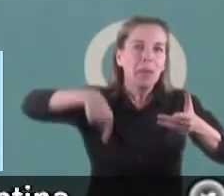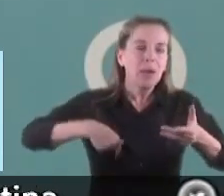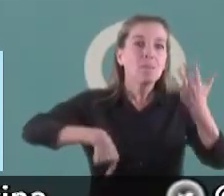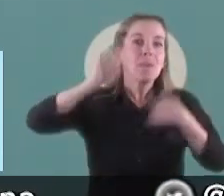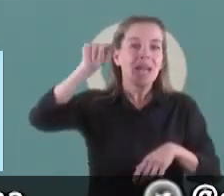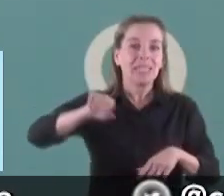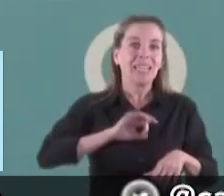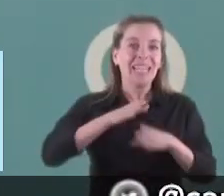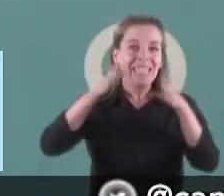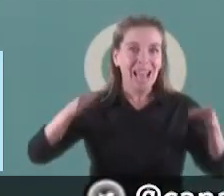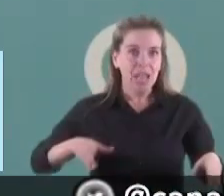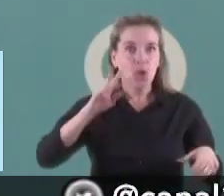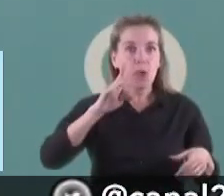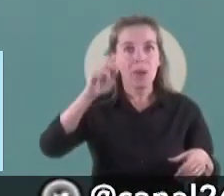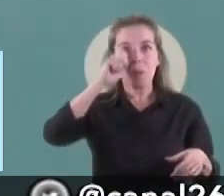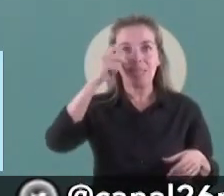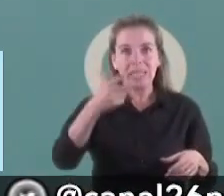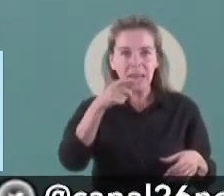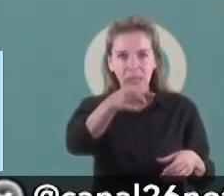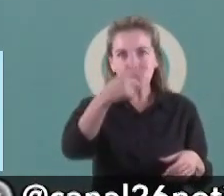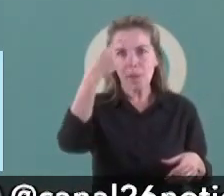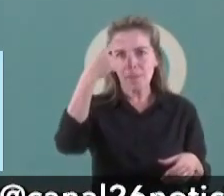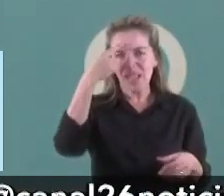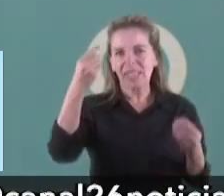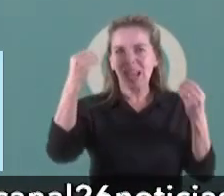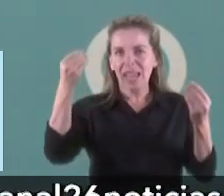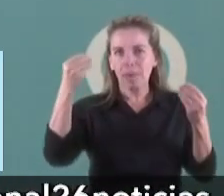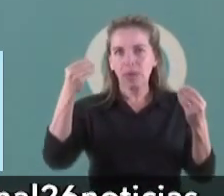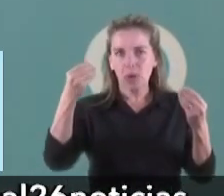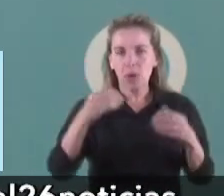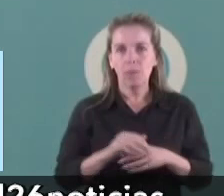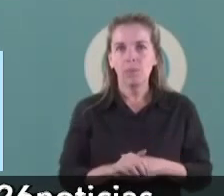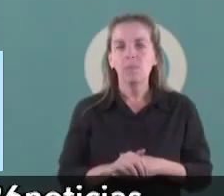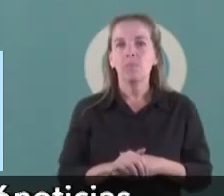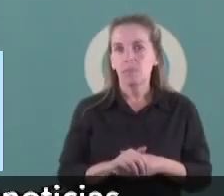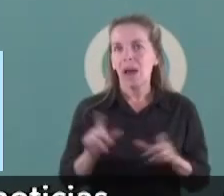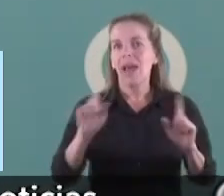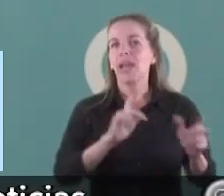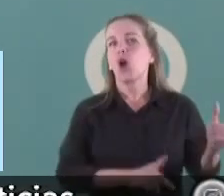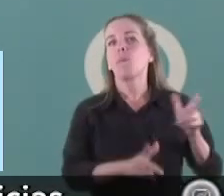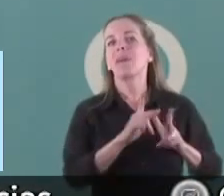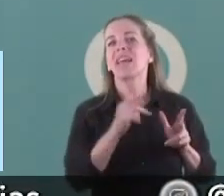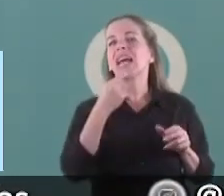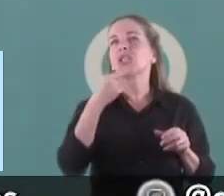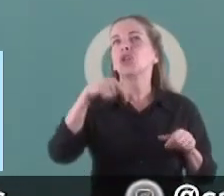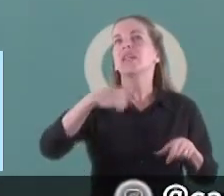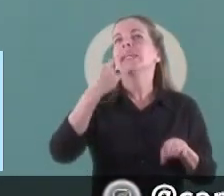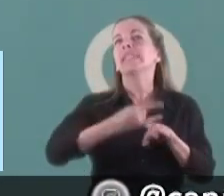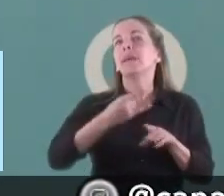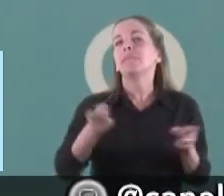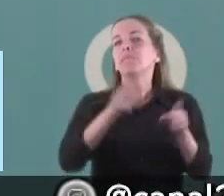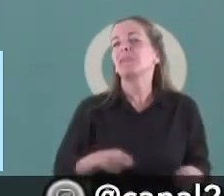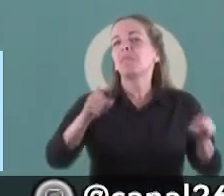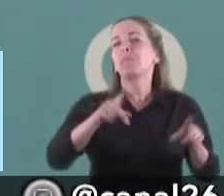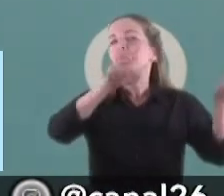cuando usted visualiza lo que sucedió para que no me digan que digo lo de la pandemia la